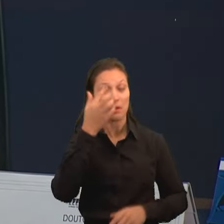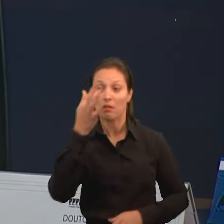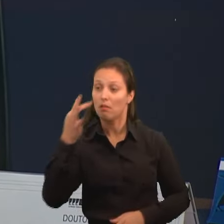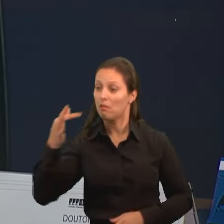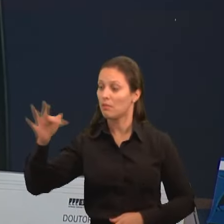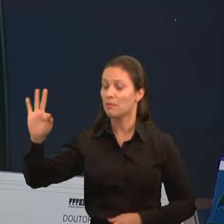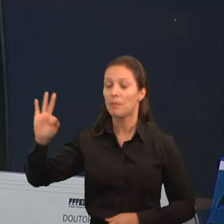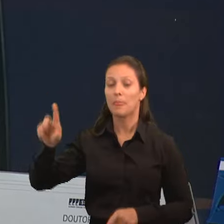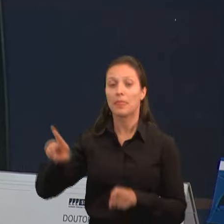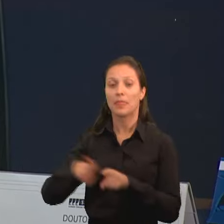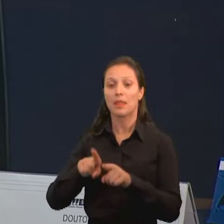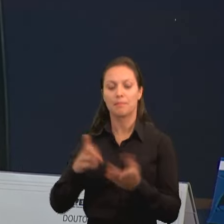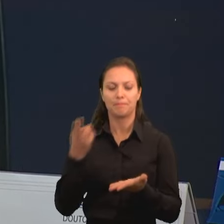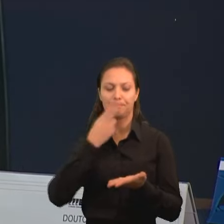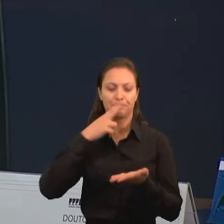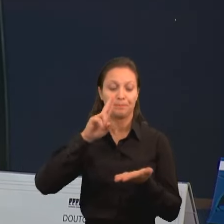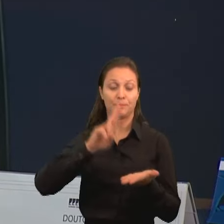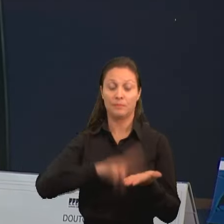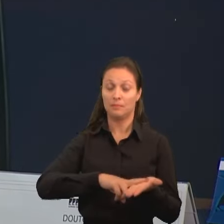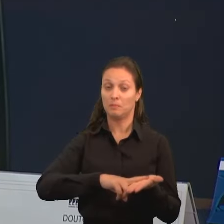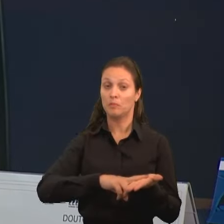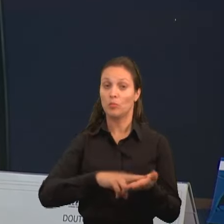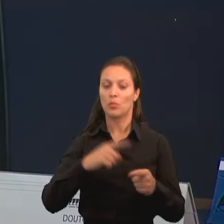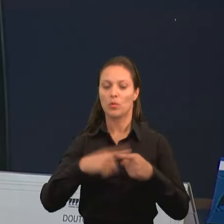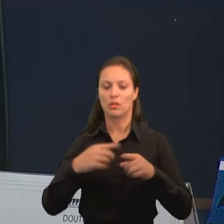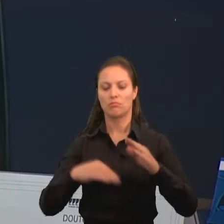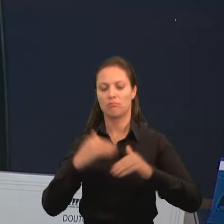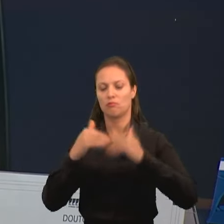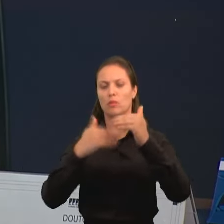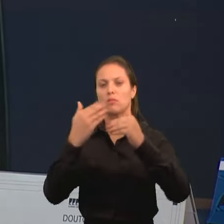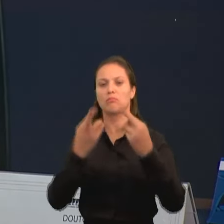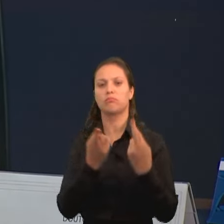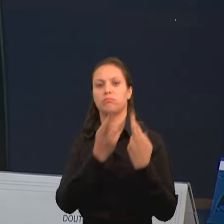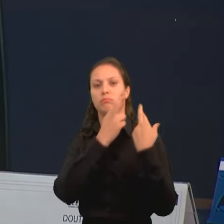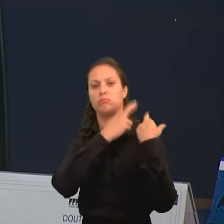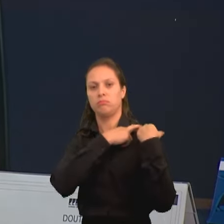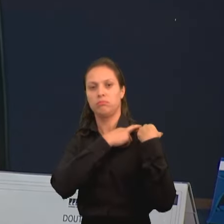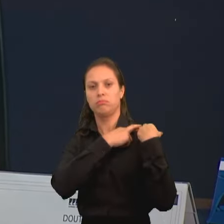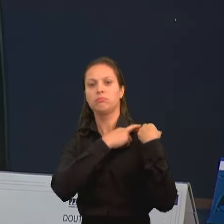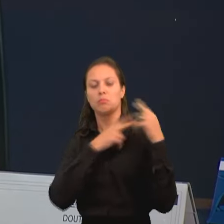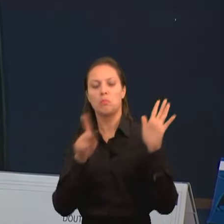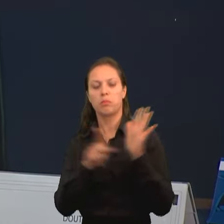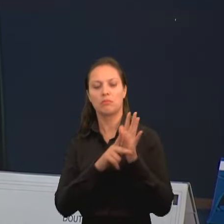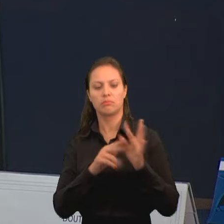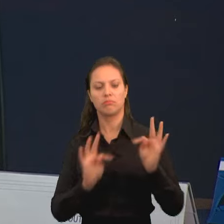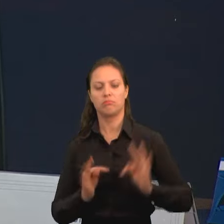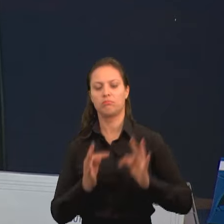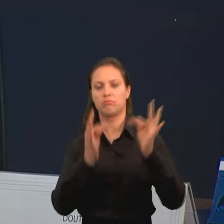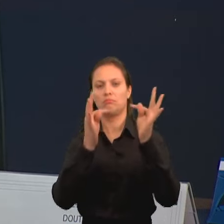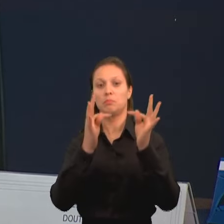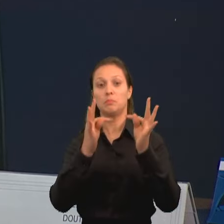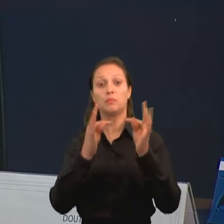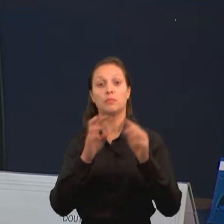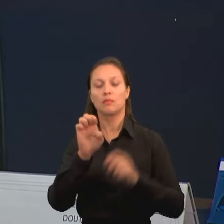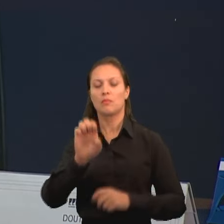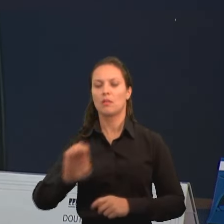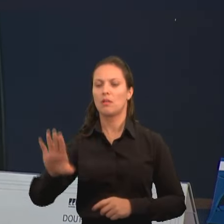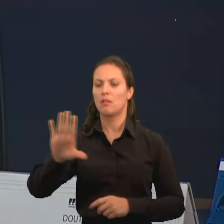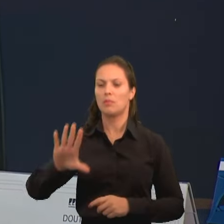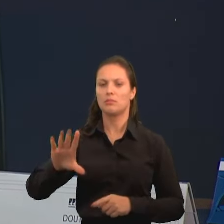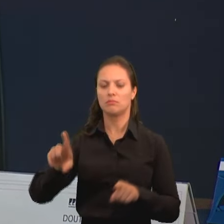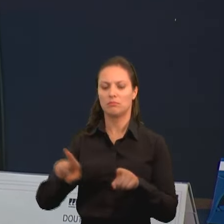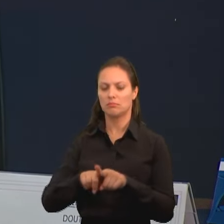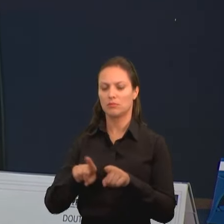Francia produjo una carta sobre neuroderechos, sobre desarrollo responsable de neurotecnologías. La